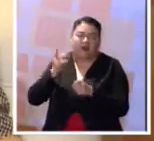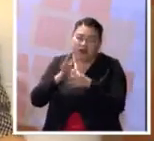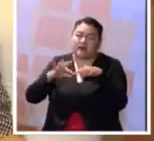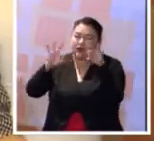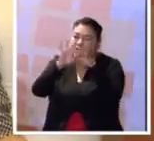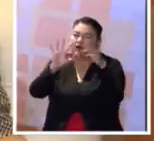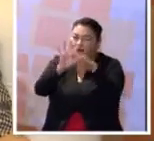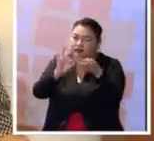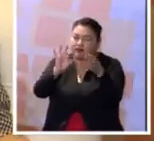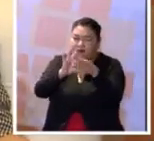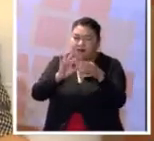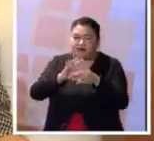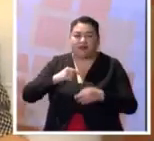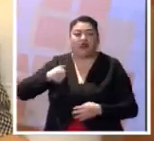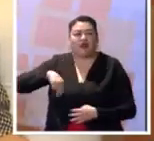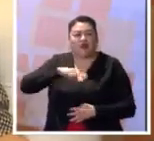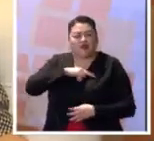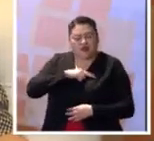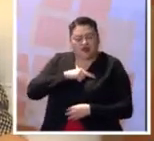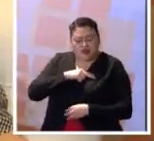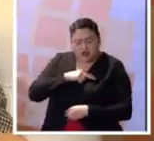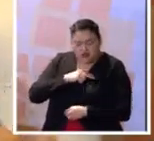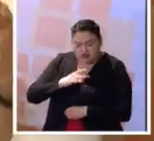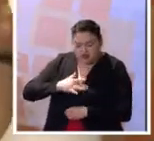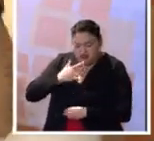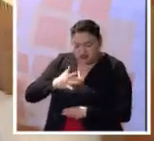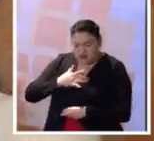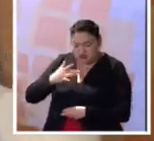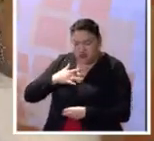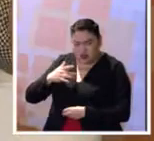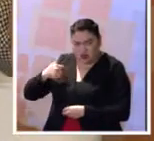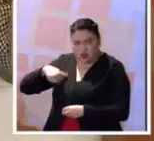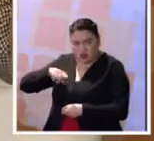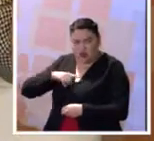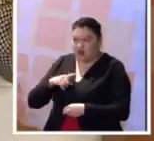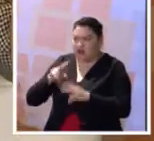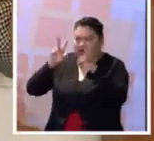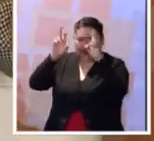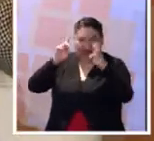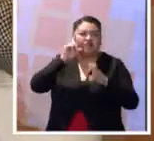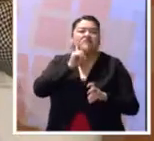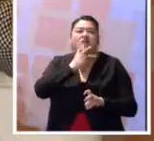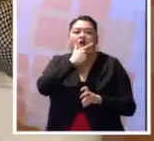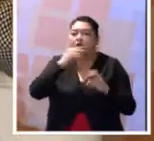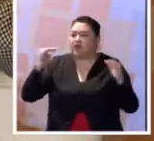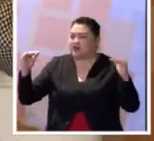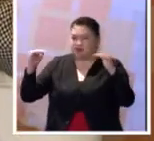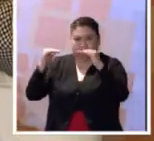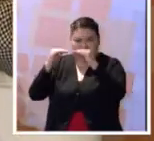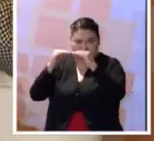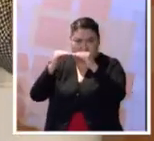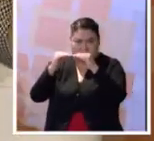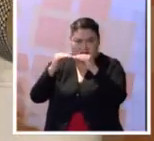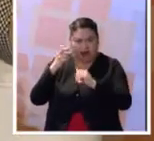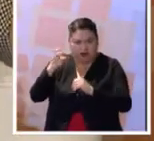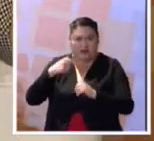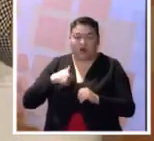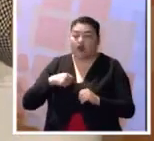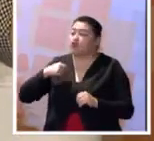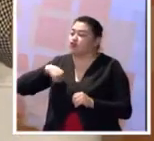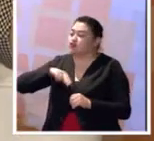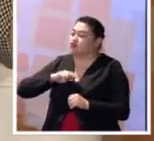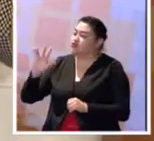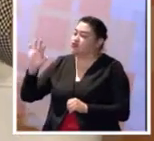importante, fíjense que nosotros no es que en el ajuste de paridad hubiéramos excedido el